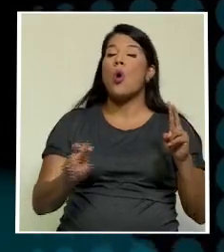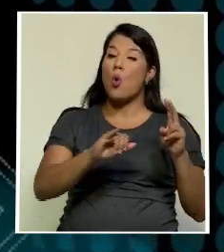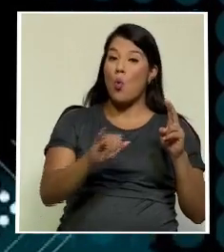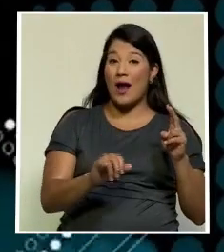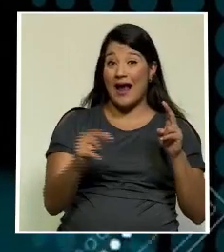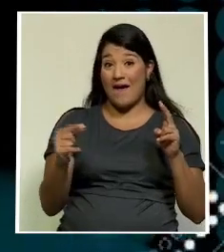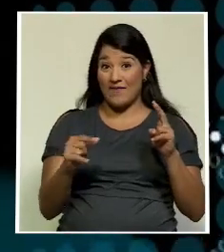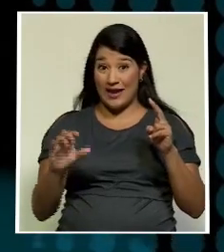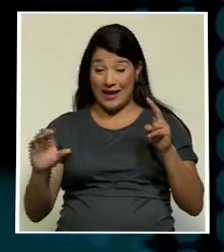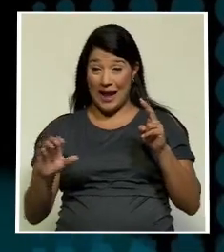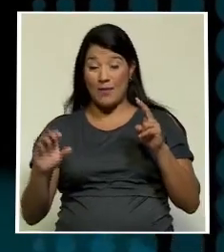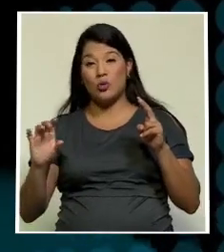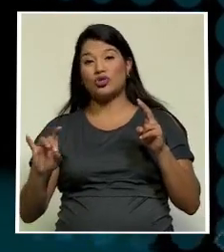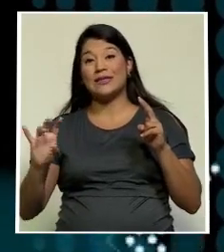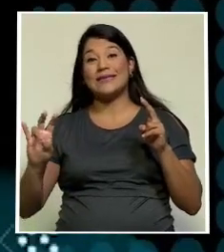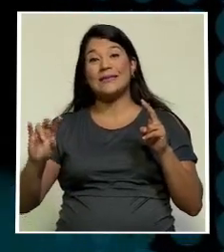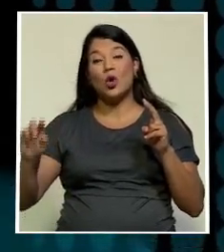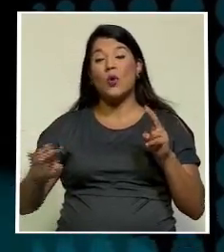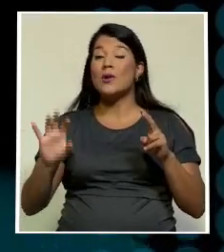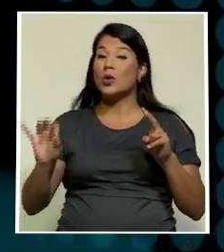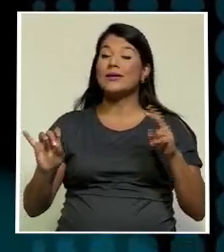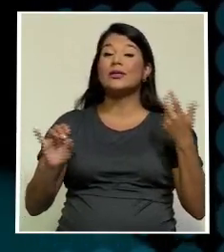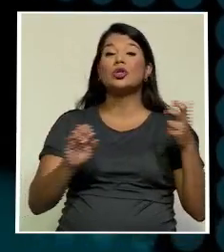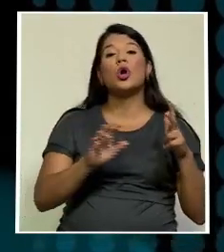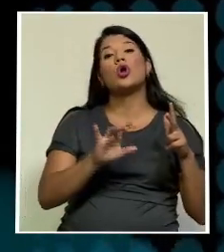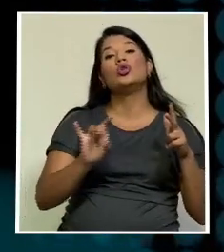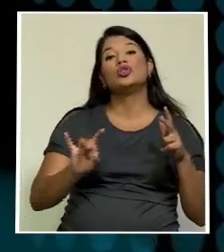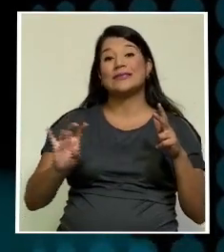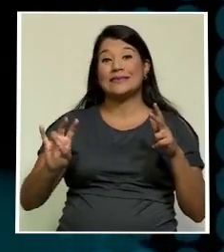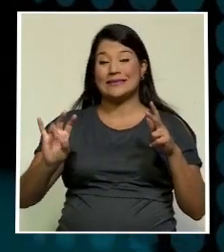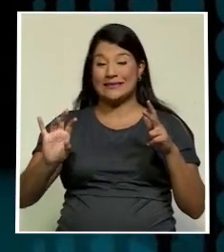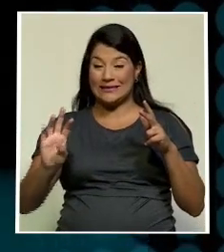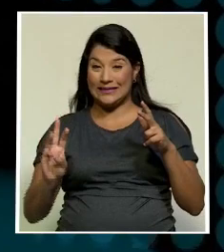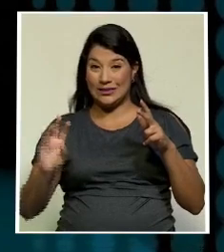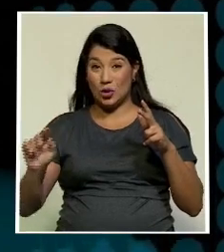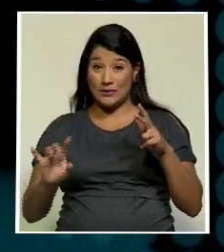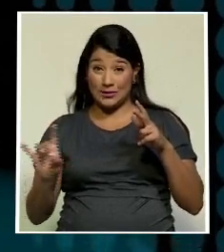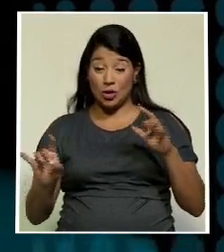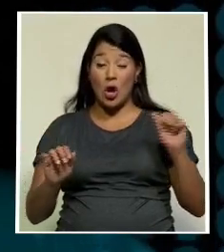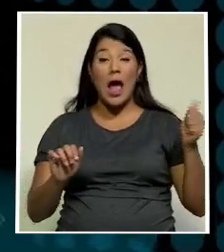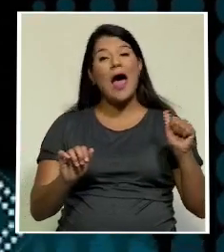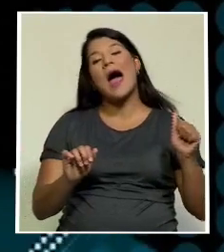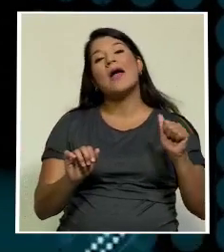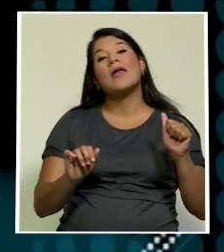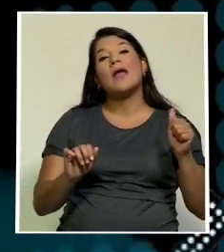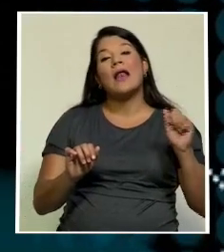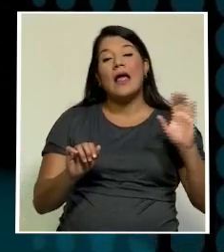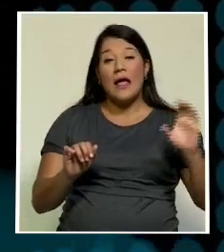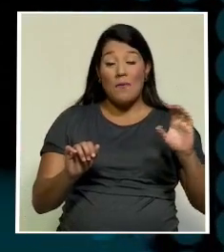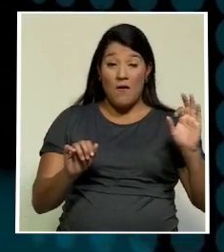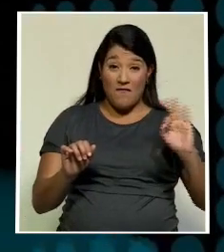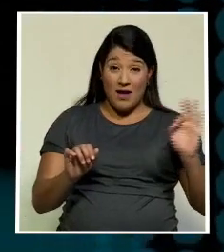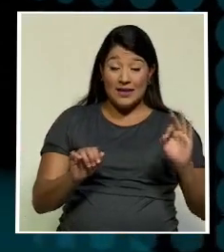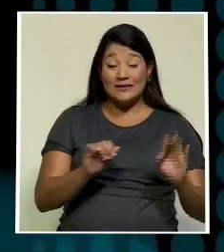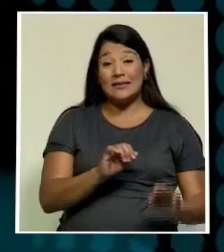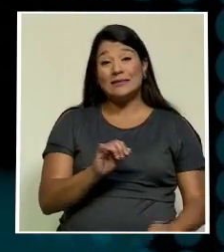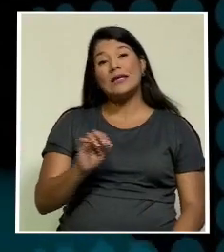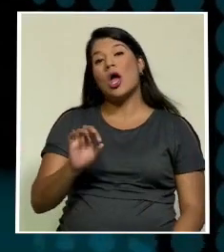87.93, Manuel Gerardo Falles Calderón 86.08, Adán Campos Fallas 85, Yara